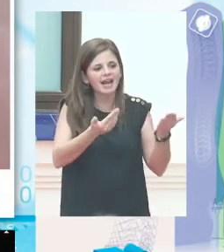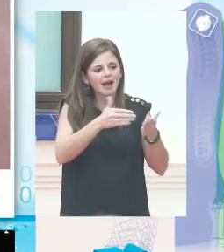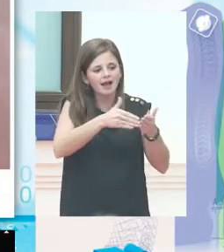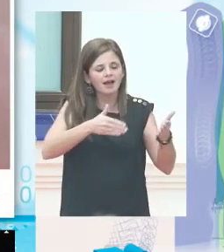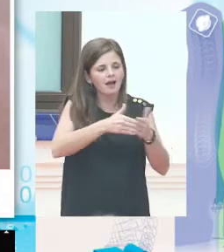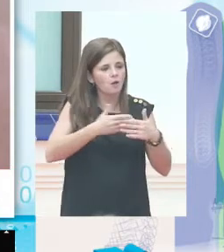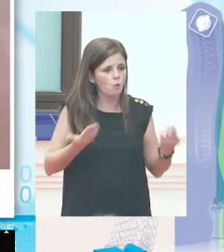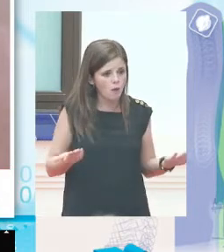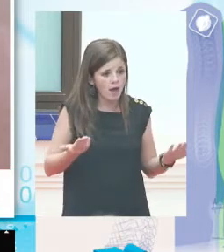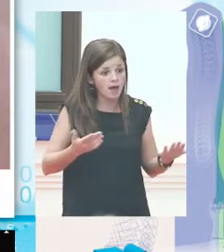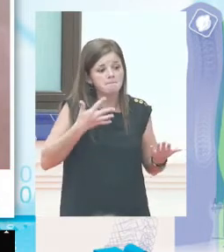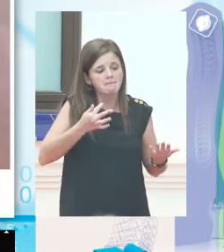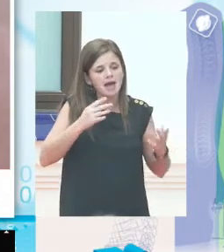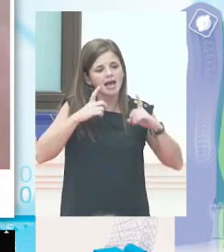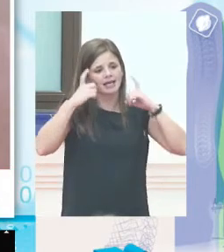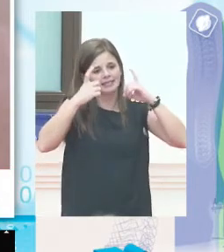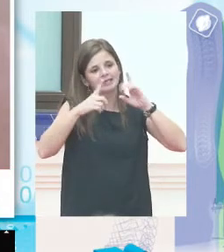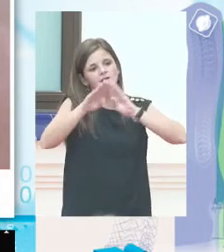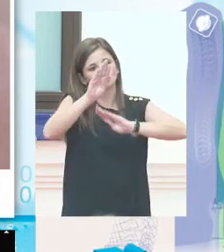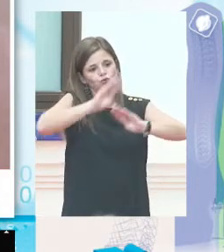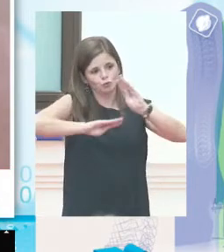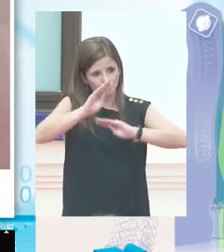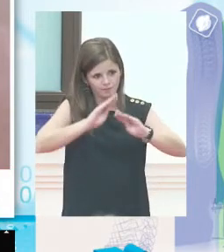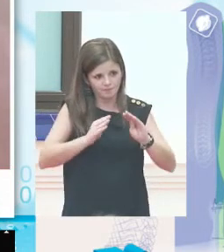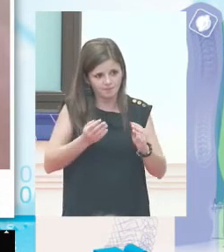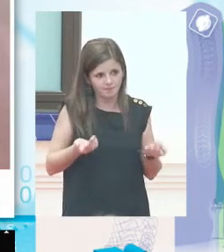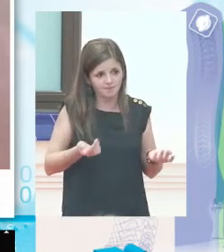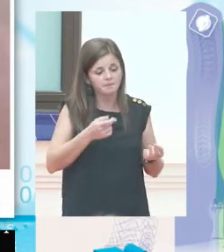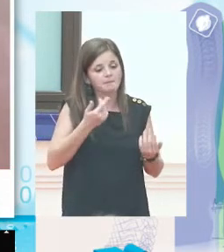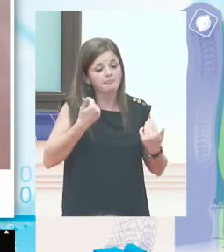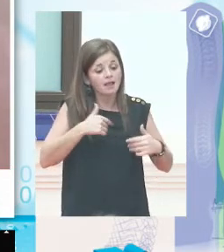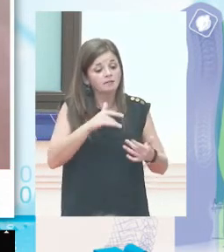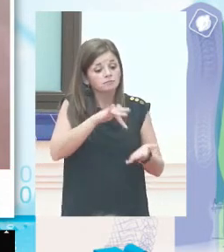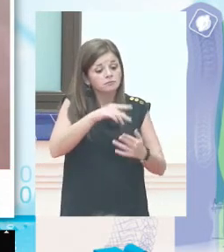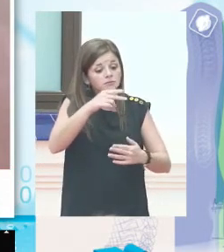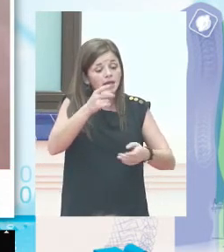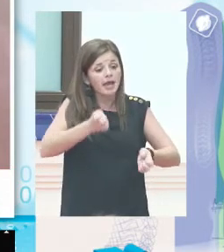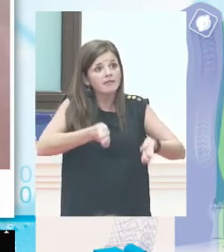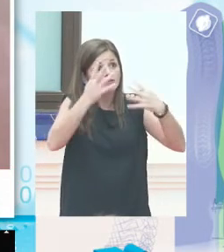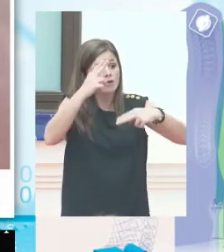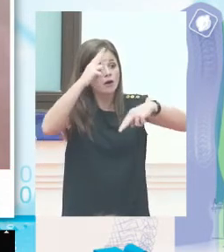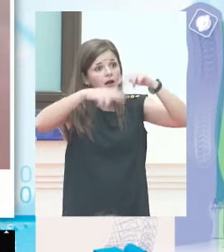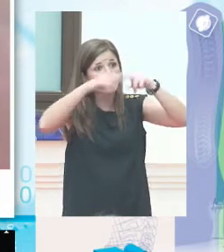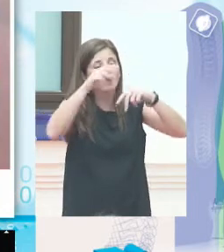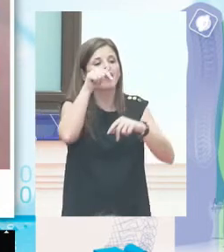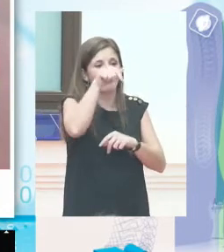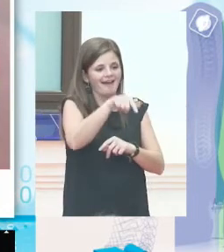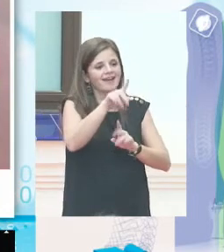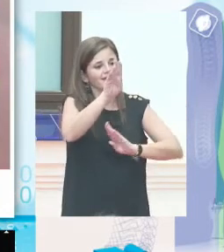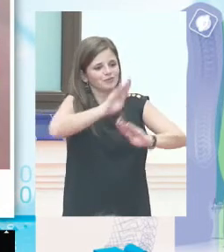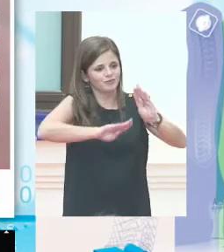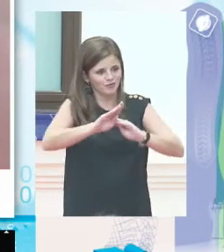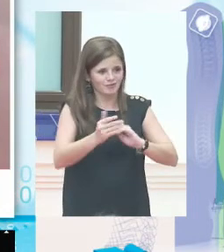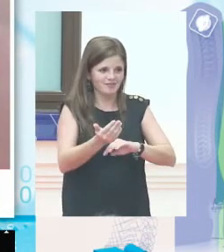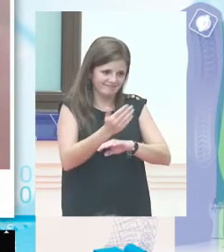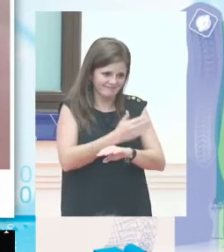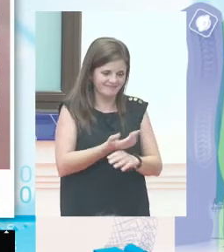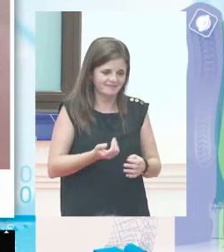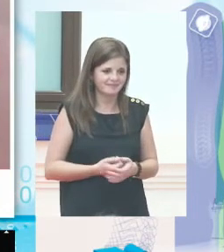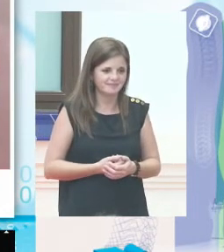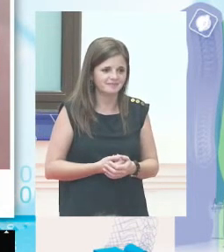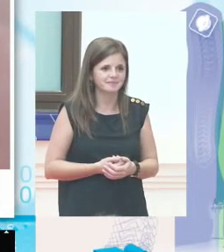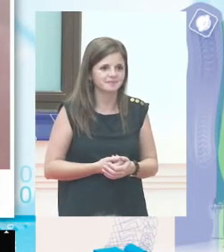solucionarlas en el momento que se están construyendo los propios edificios. Veamos. El inicio